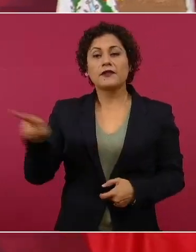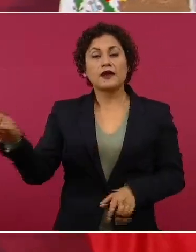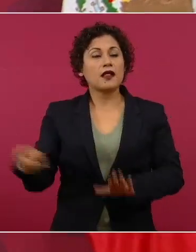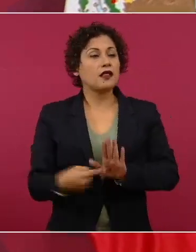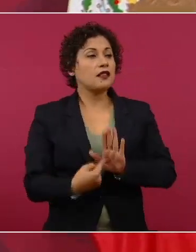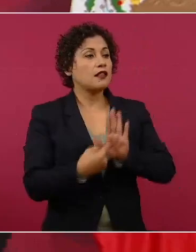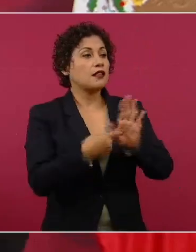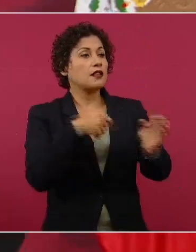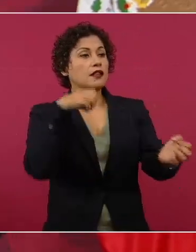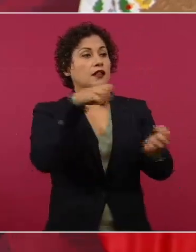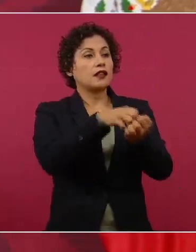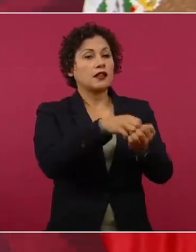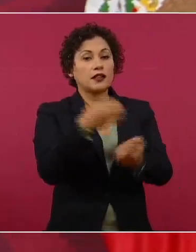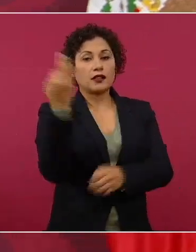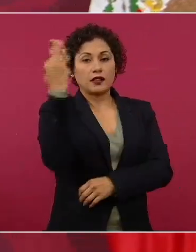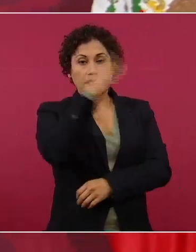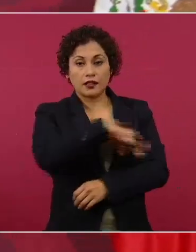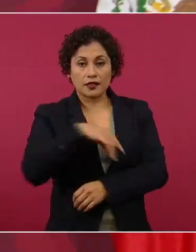Sí,